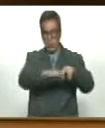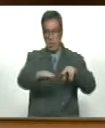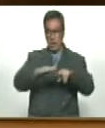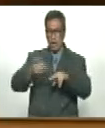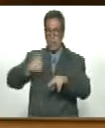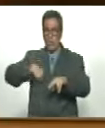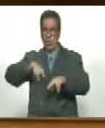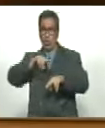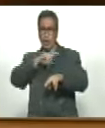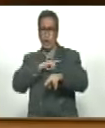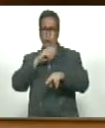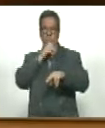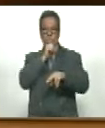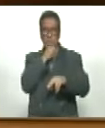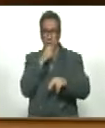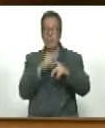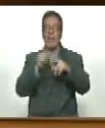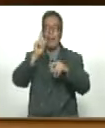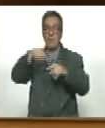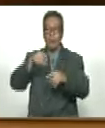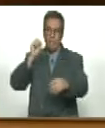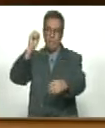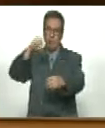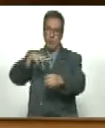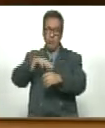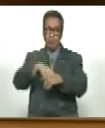contra nuestros adultos mayores y nuestras adultas mayores.